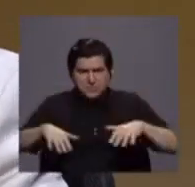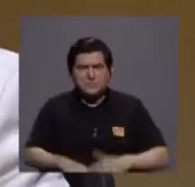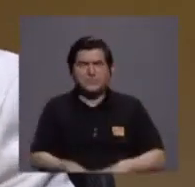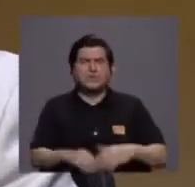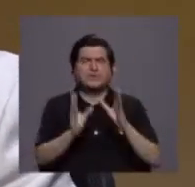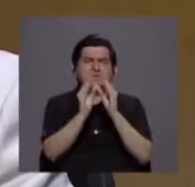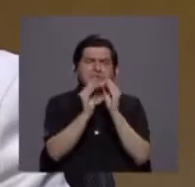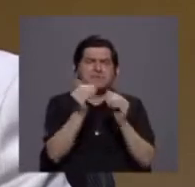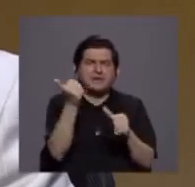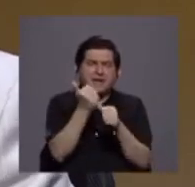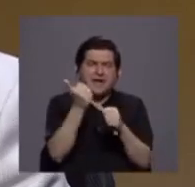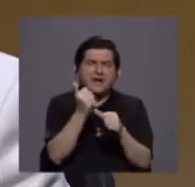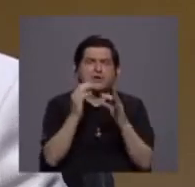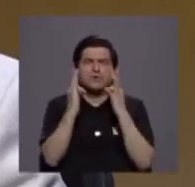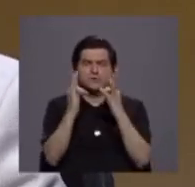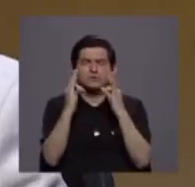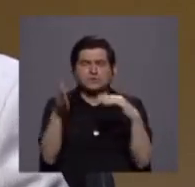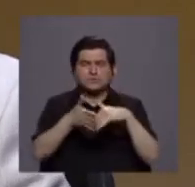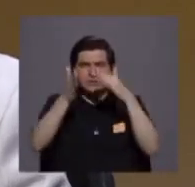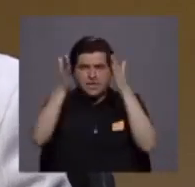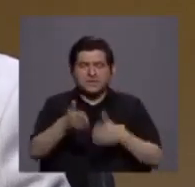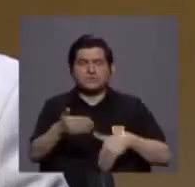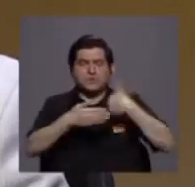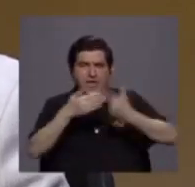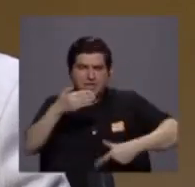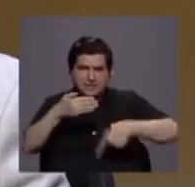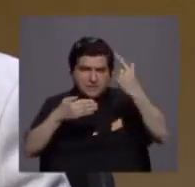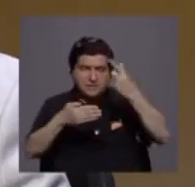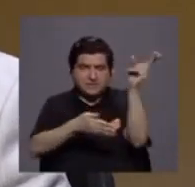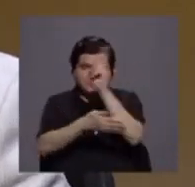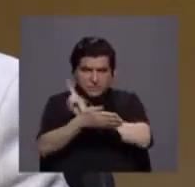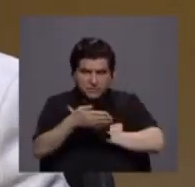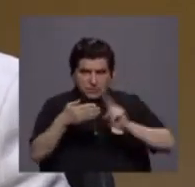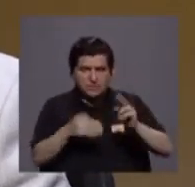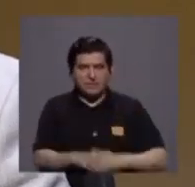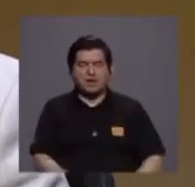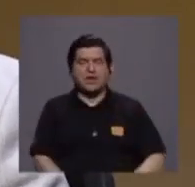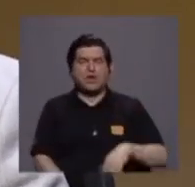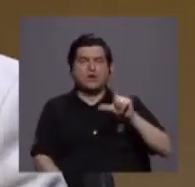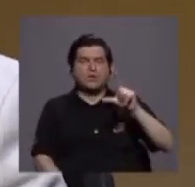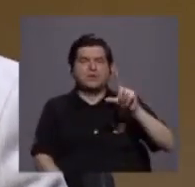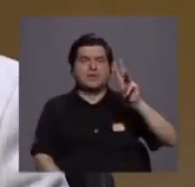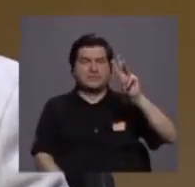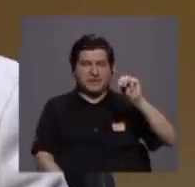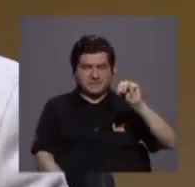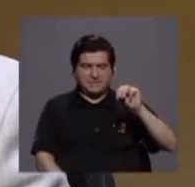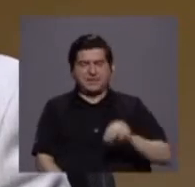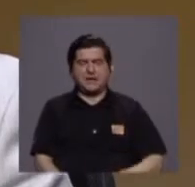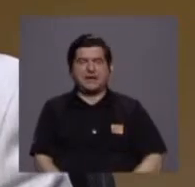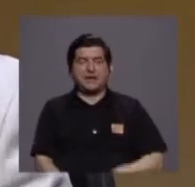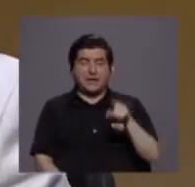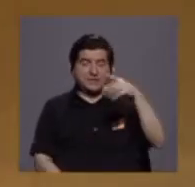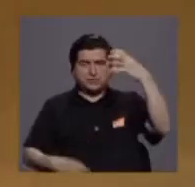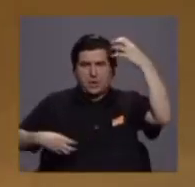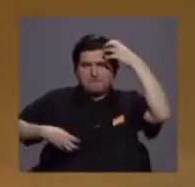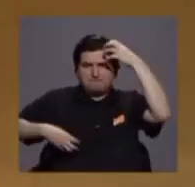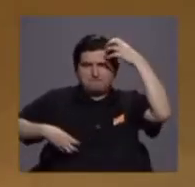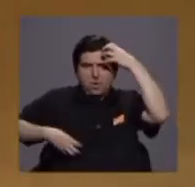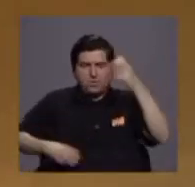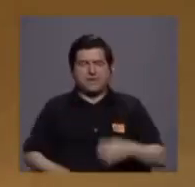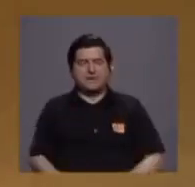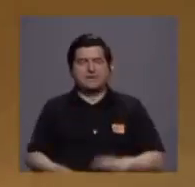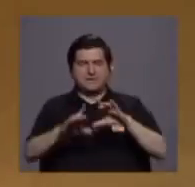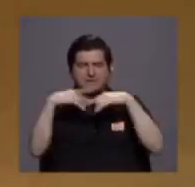seminarios, asesorías y tutorías con estudiantes de posgrado en la Universidad Ludwig Maximilian de Múnich, donde hay un departamento de